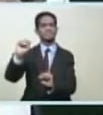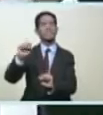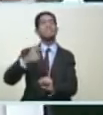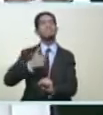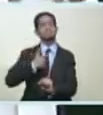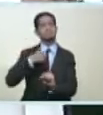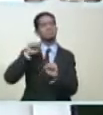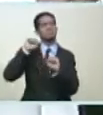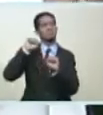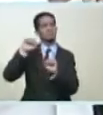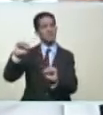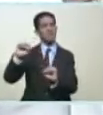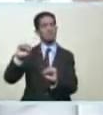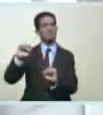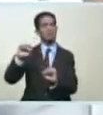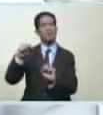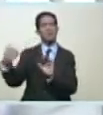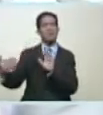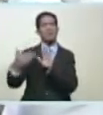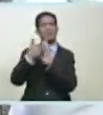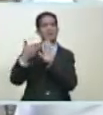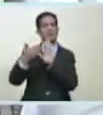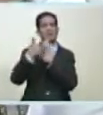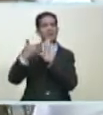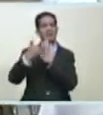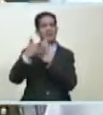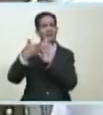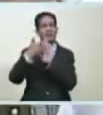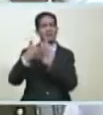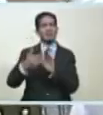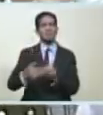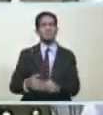Rechazo y repudio la conspiración permanente.